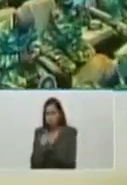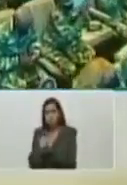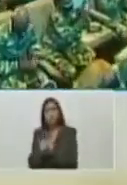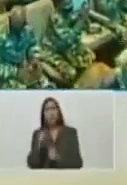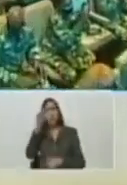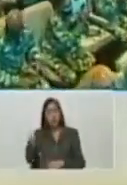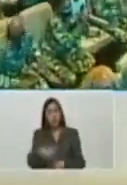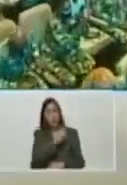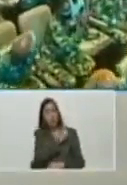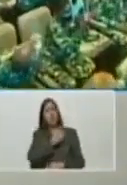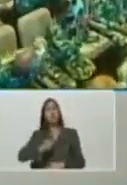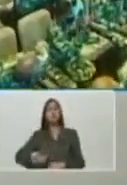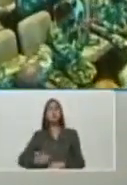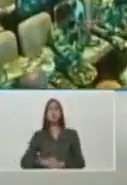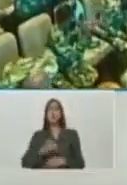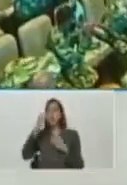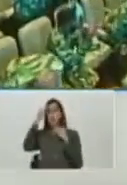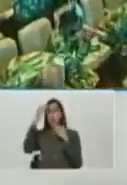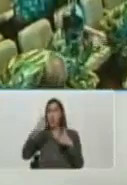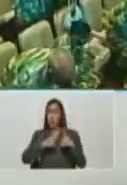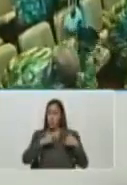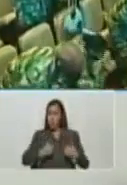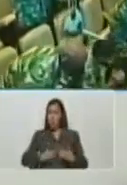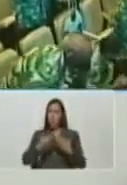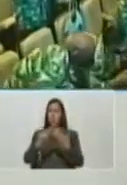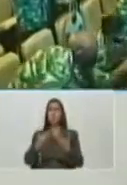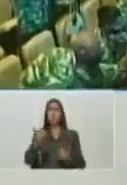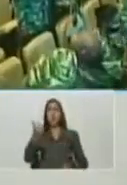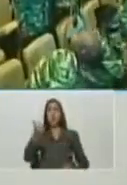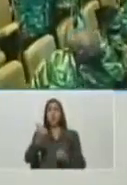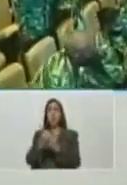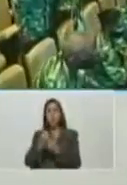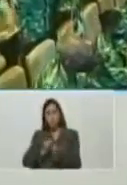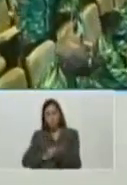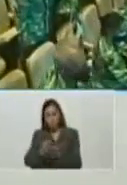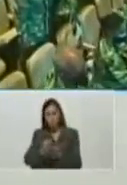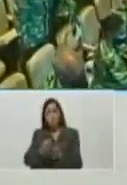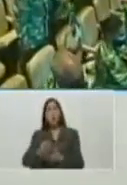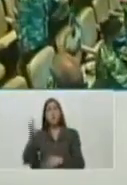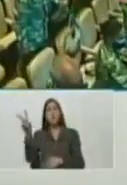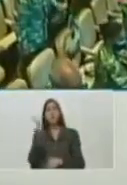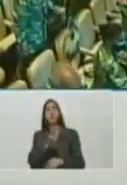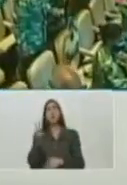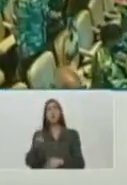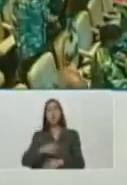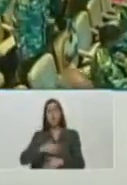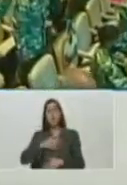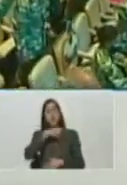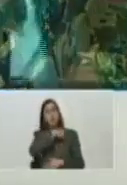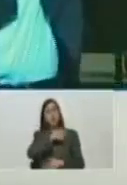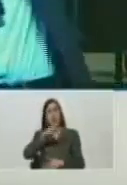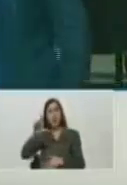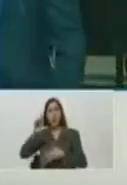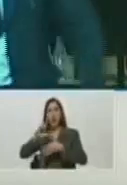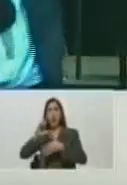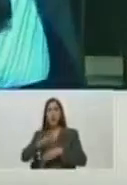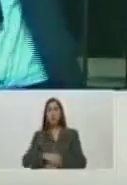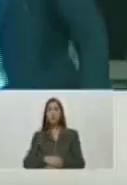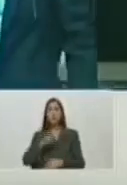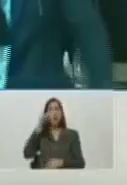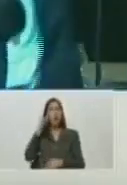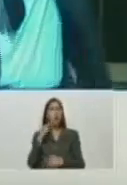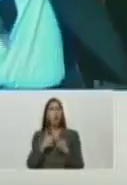presidente, mi saludo, mi corazón aquí siempre seguirá, fiel y leal a Venezuela, a mi patria, a Latinoamérica, a Bolívar,